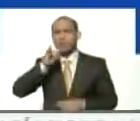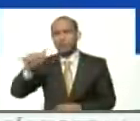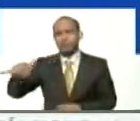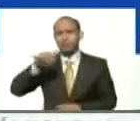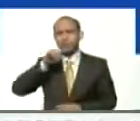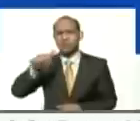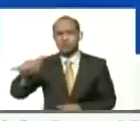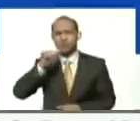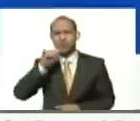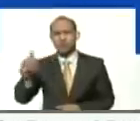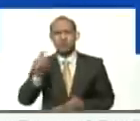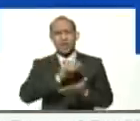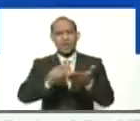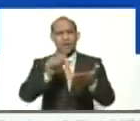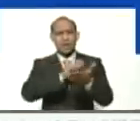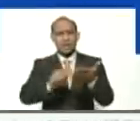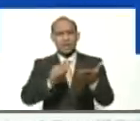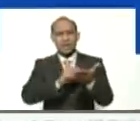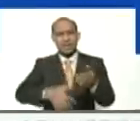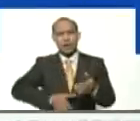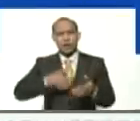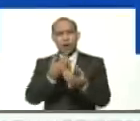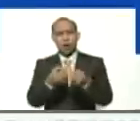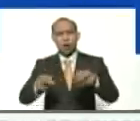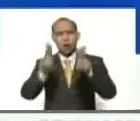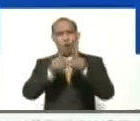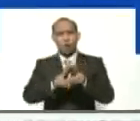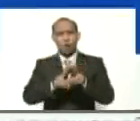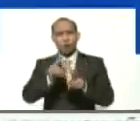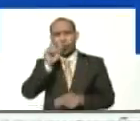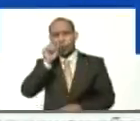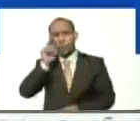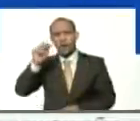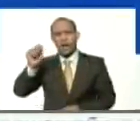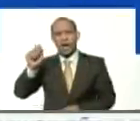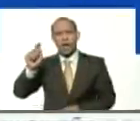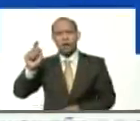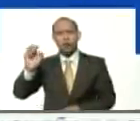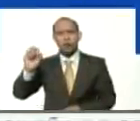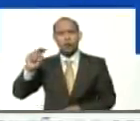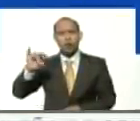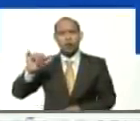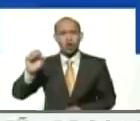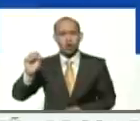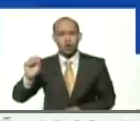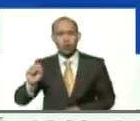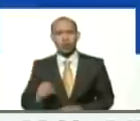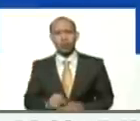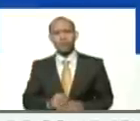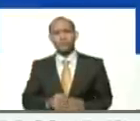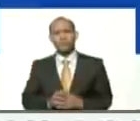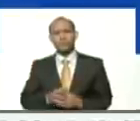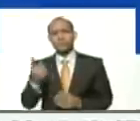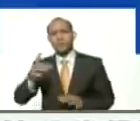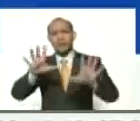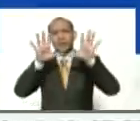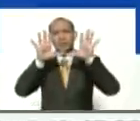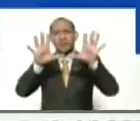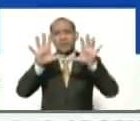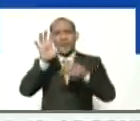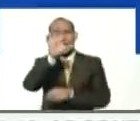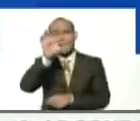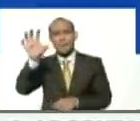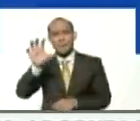dicho el secretario general de las naciones unidas el señor antonio guterres que diez países acaparan